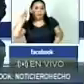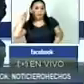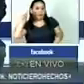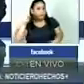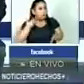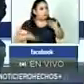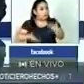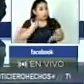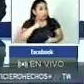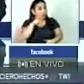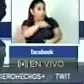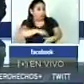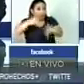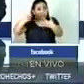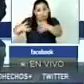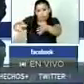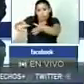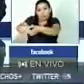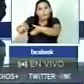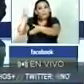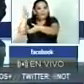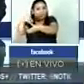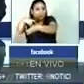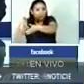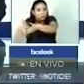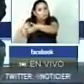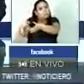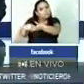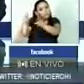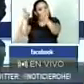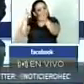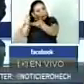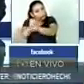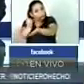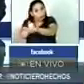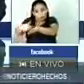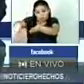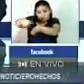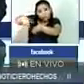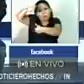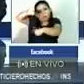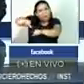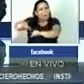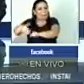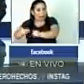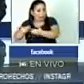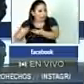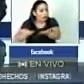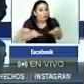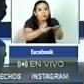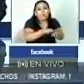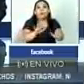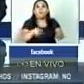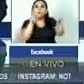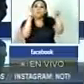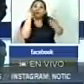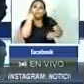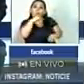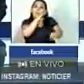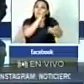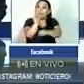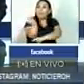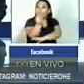renta. Esto fue lo que decidió la Comisión de Hacienda. Los diputados llegaron a un acuerdo con el objetivo de ayudar a quienes son afectados por la emergencia